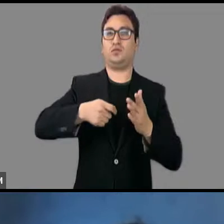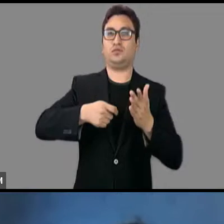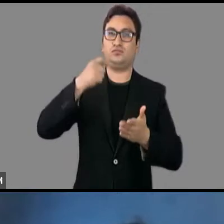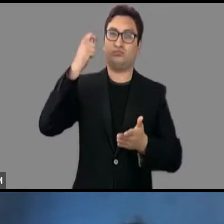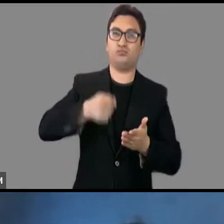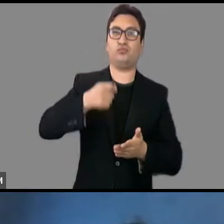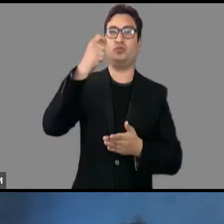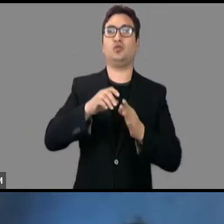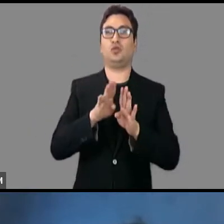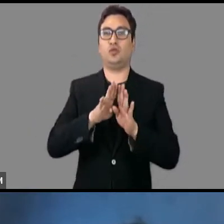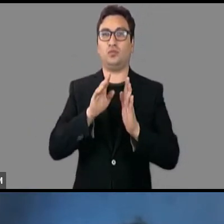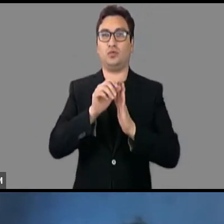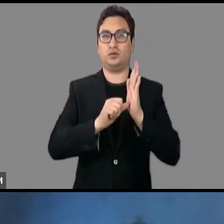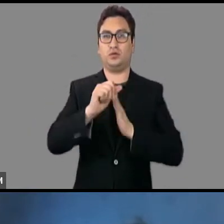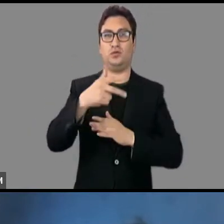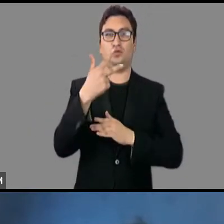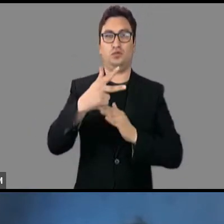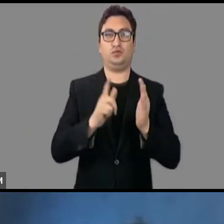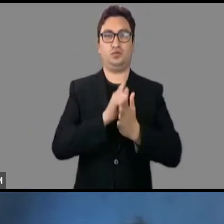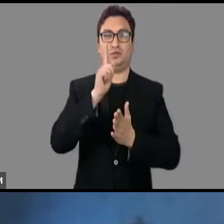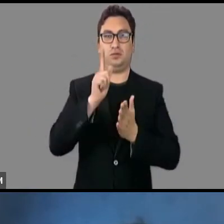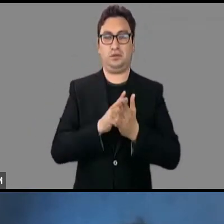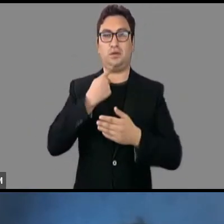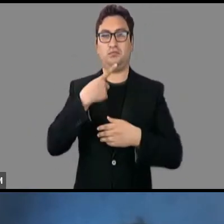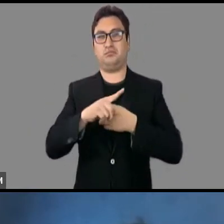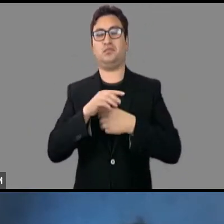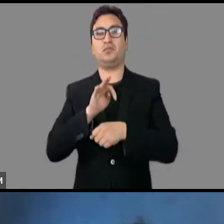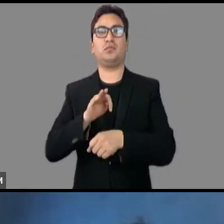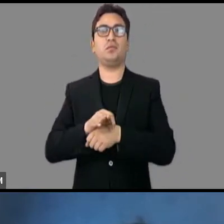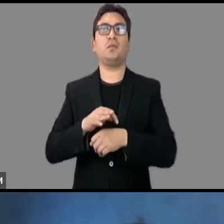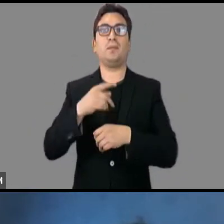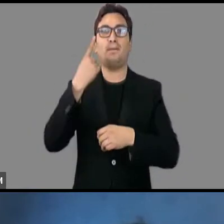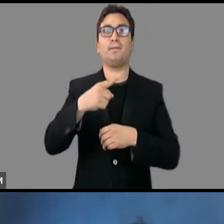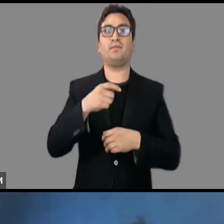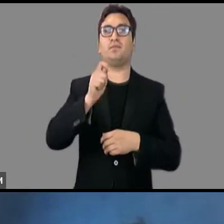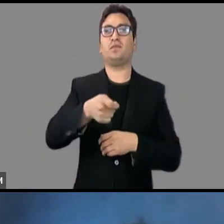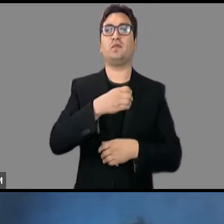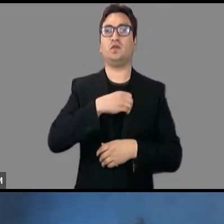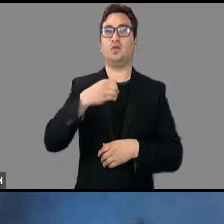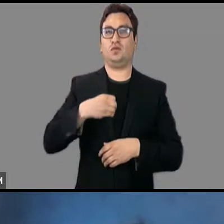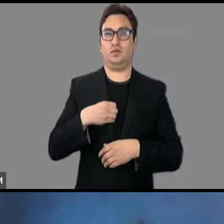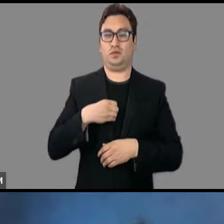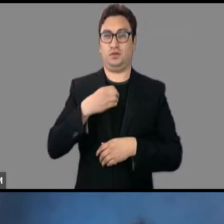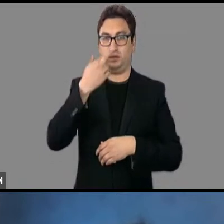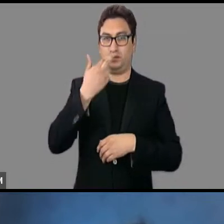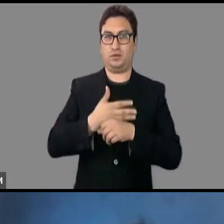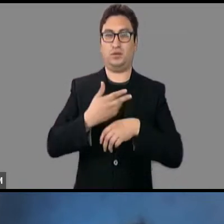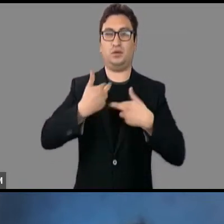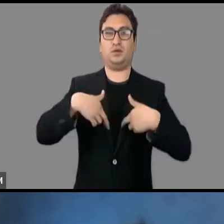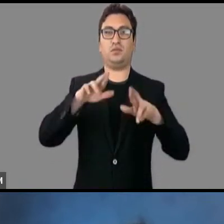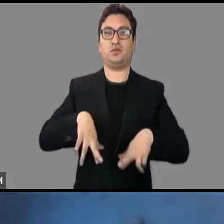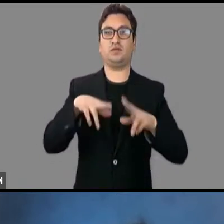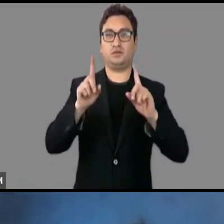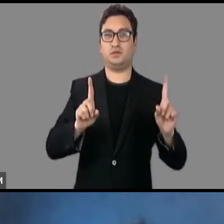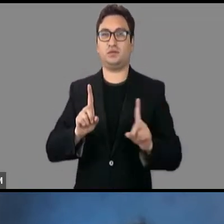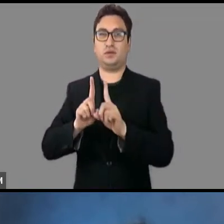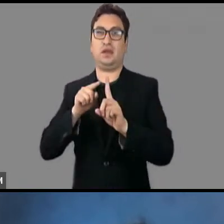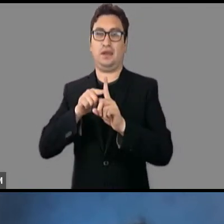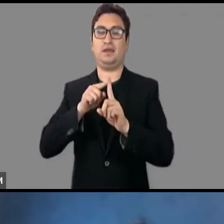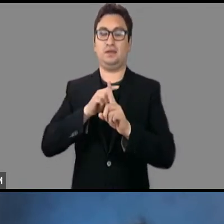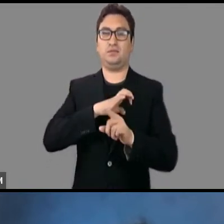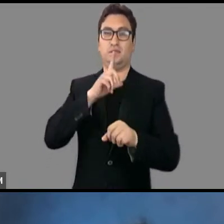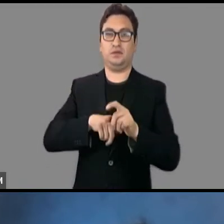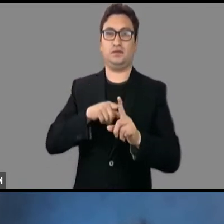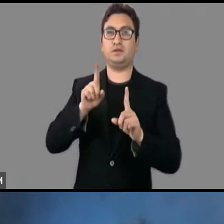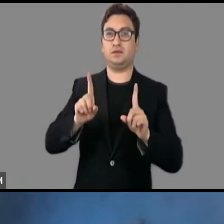8 de la Ley de Amparo, que habla de la obligación de designar representante especial, en donde la Corte,